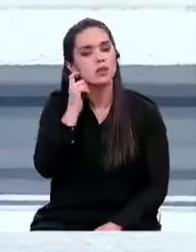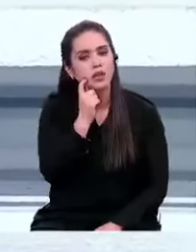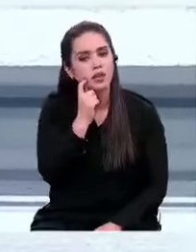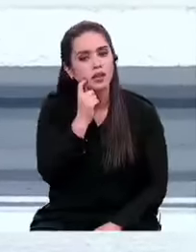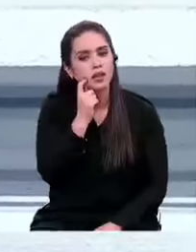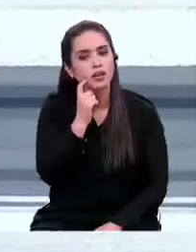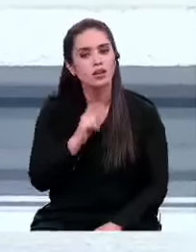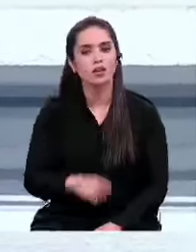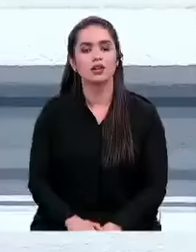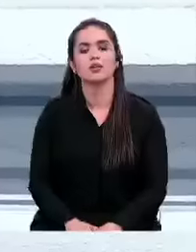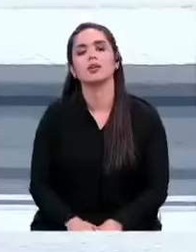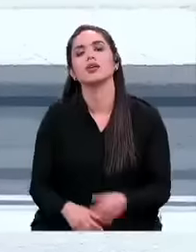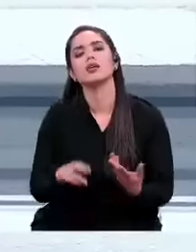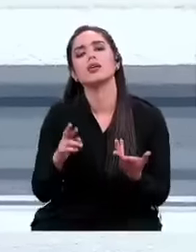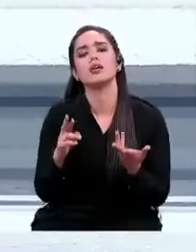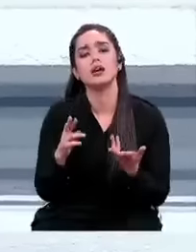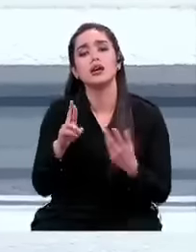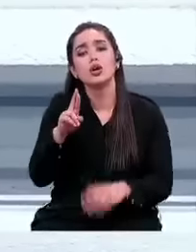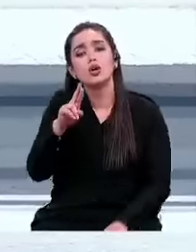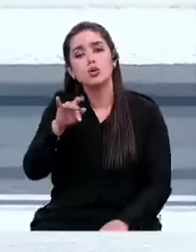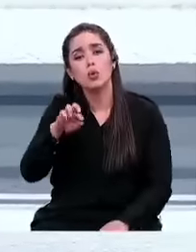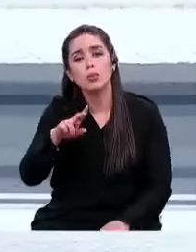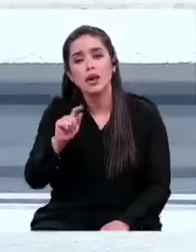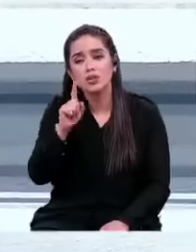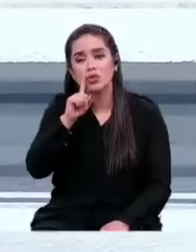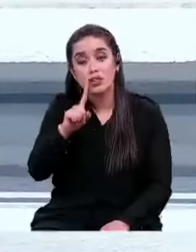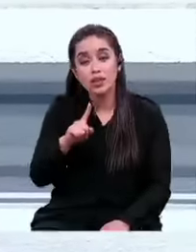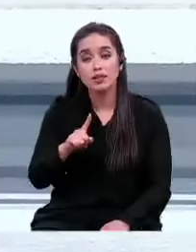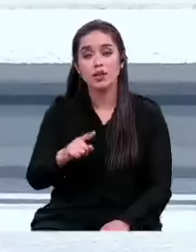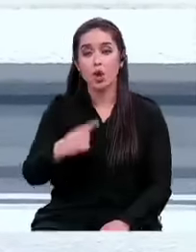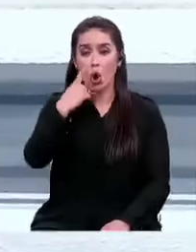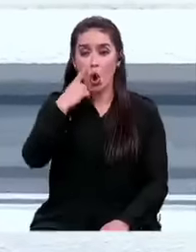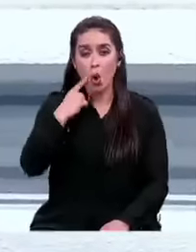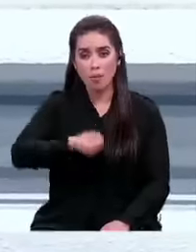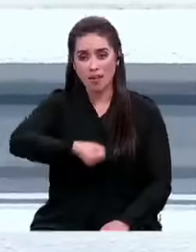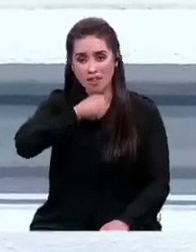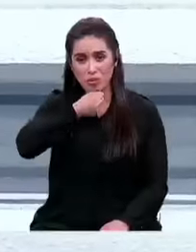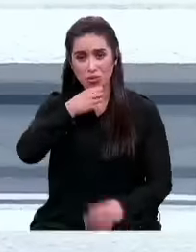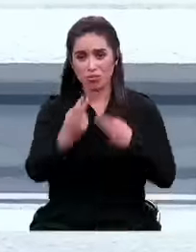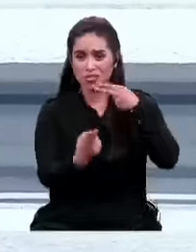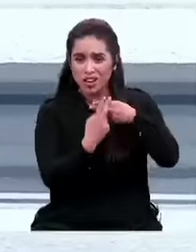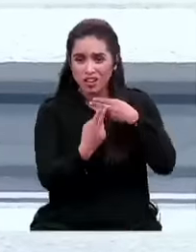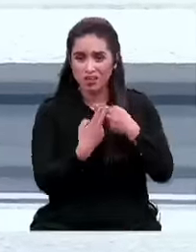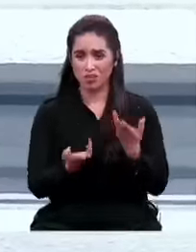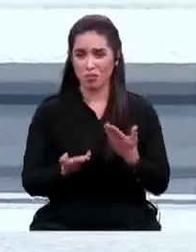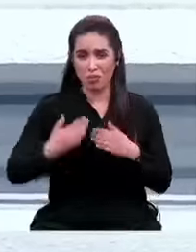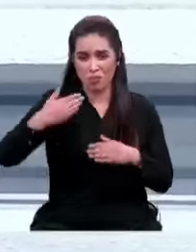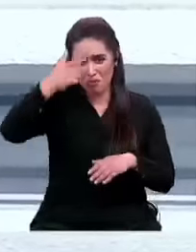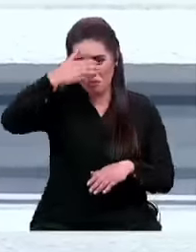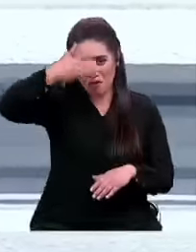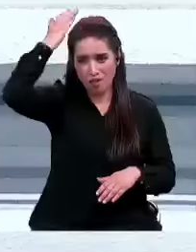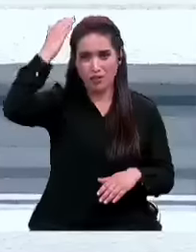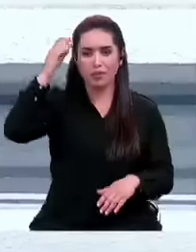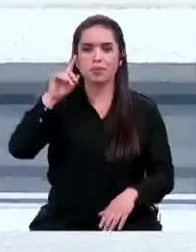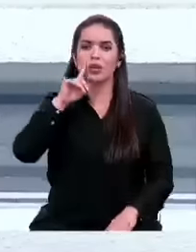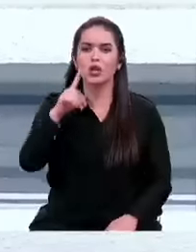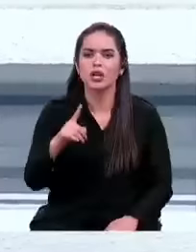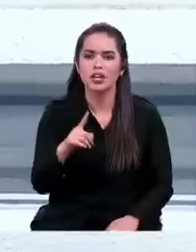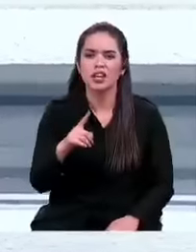¿Quién es? Pero, Ruperto, ¿cómo que quién es don Francisco? Mario Kreuzberger. Bueno, ¿cómo es la cosa? ¿Es don Francisco o Mario